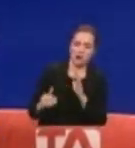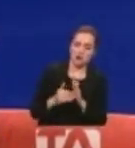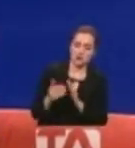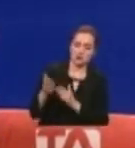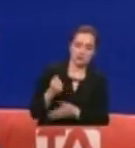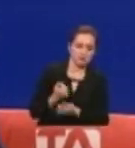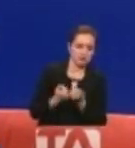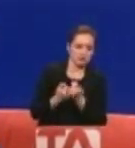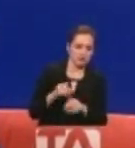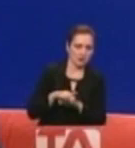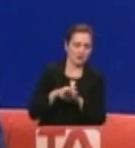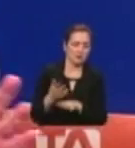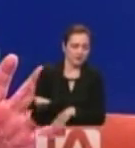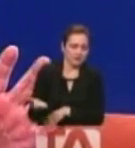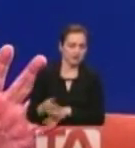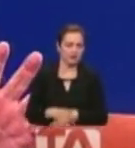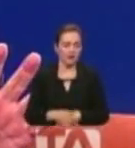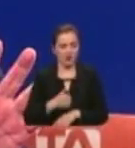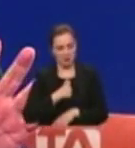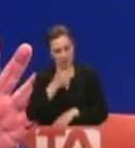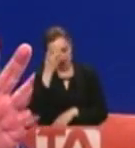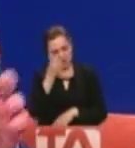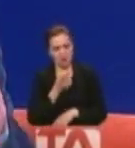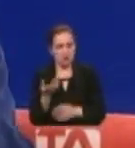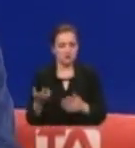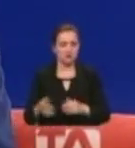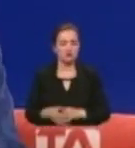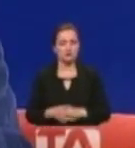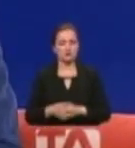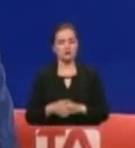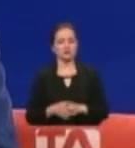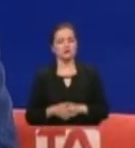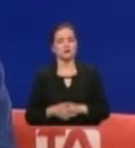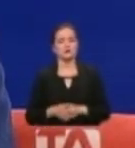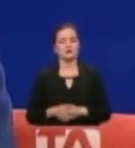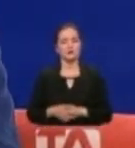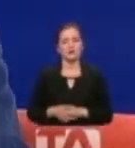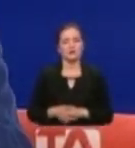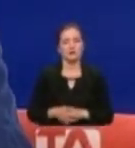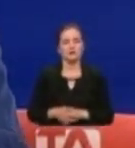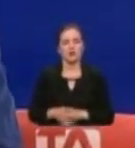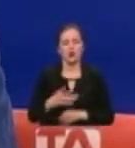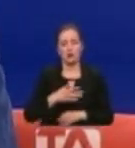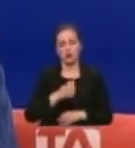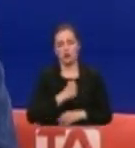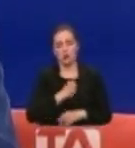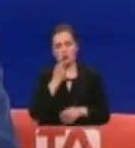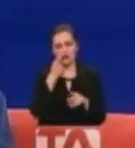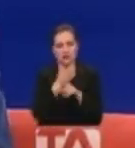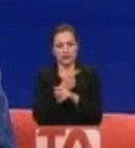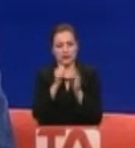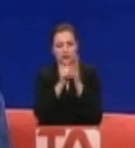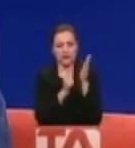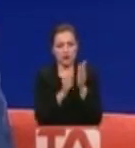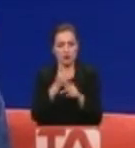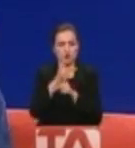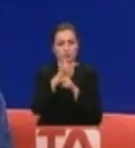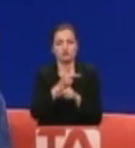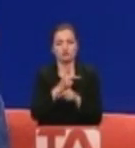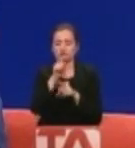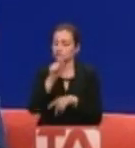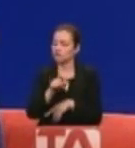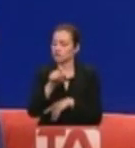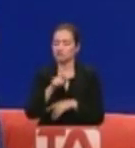planteándose de acuerdo a lo que cada uno de los concejales tenga. Yo creo que la agenda legislativa, la agenda del Consejo, eso es